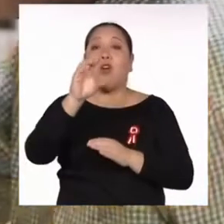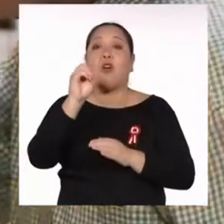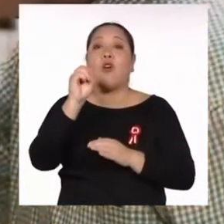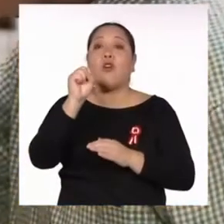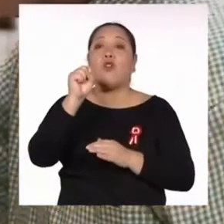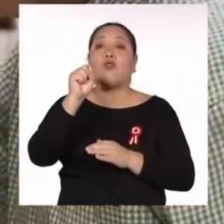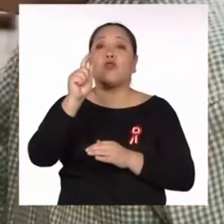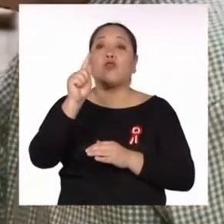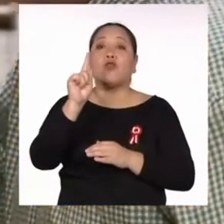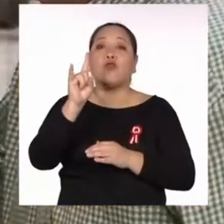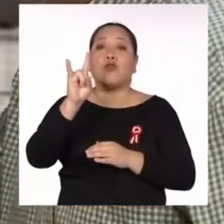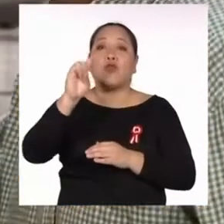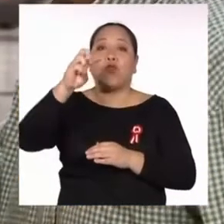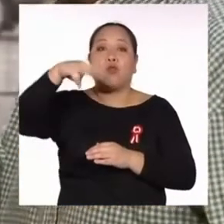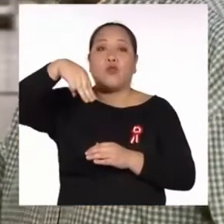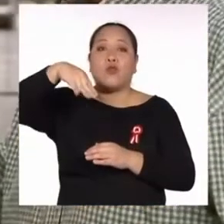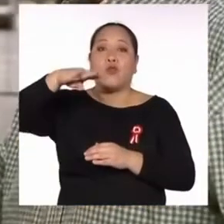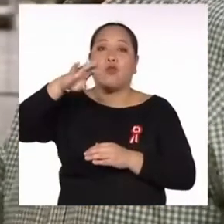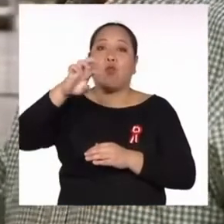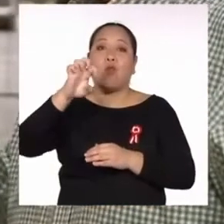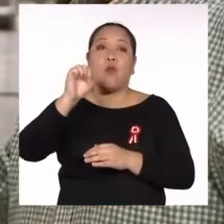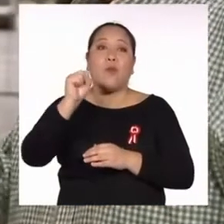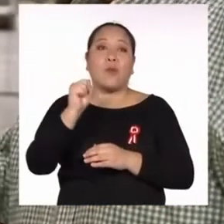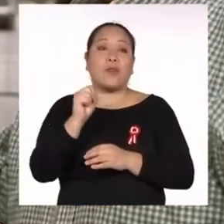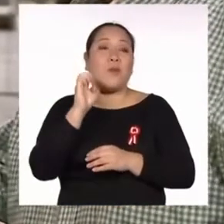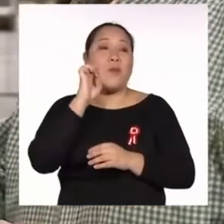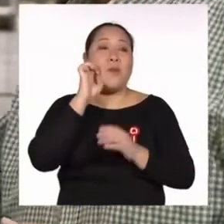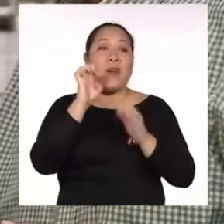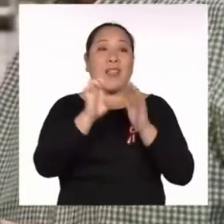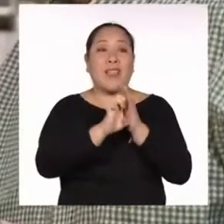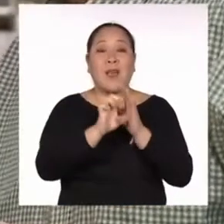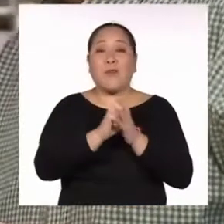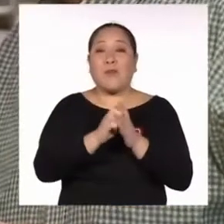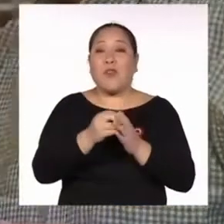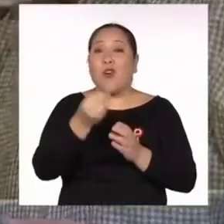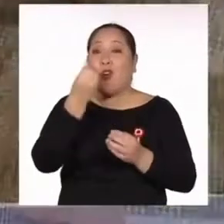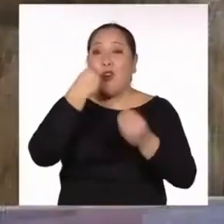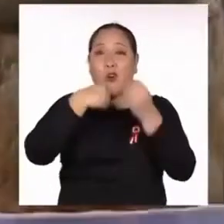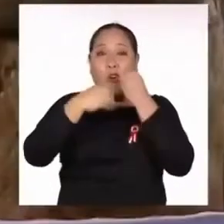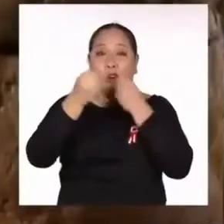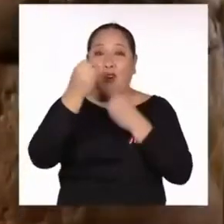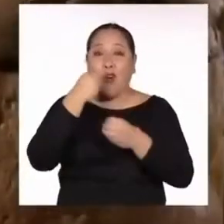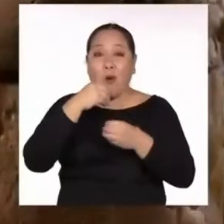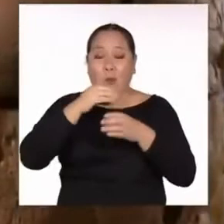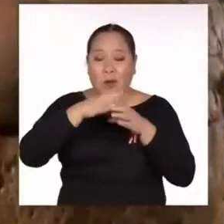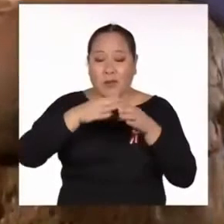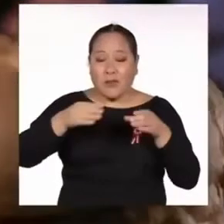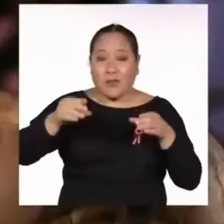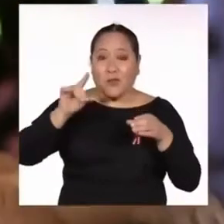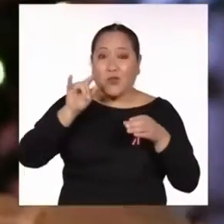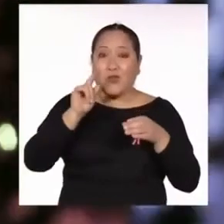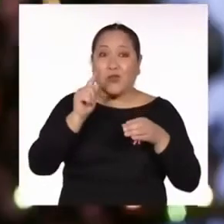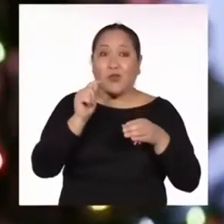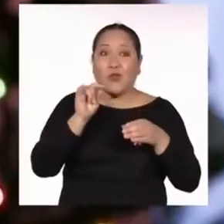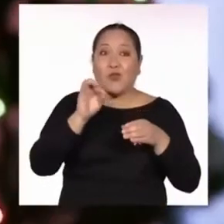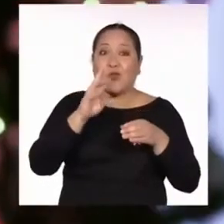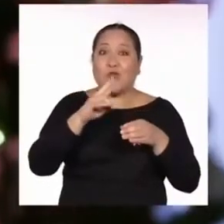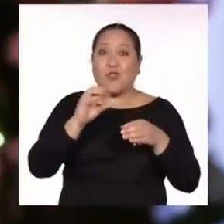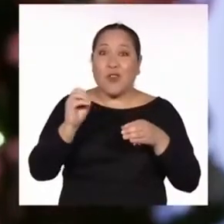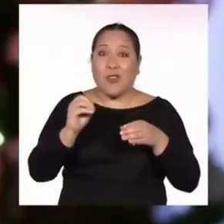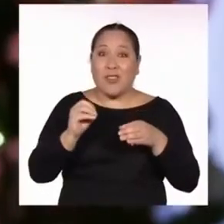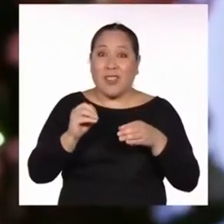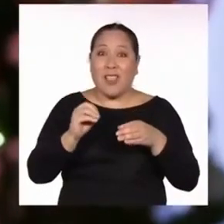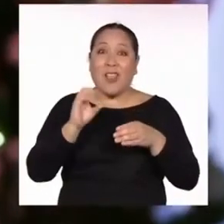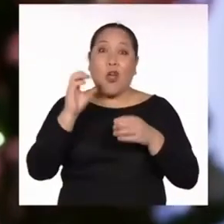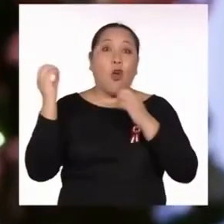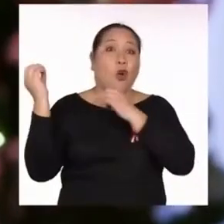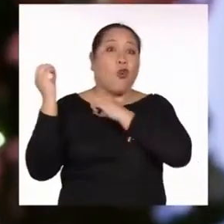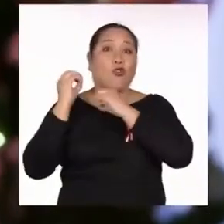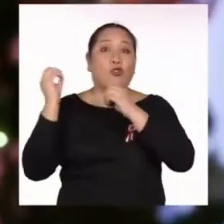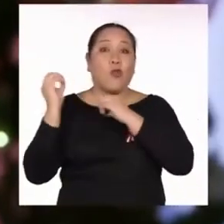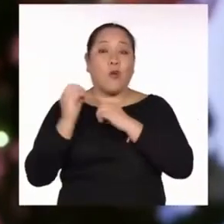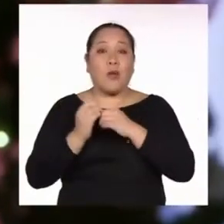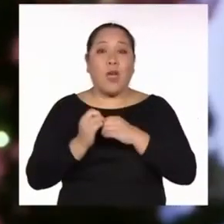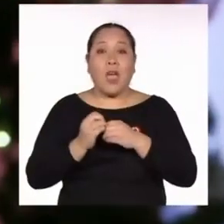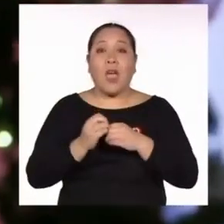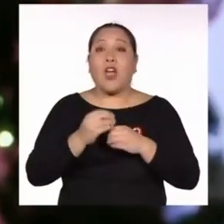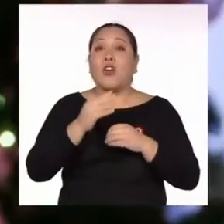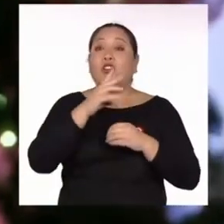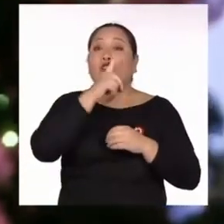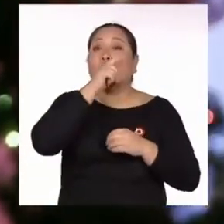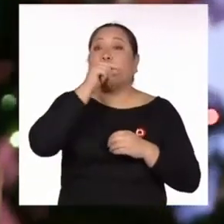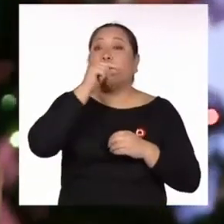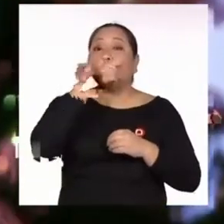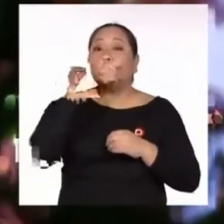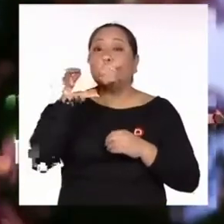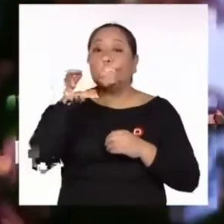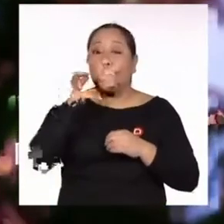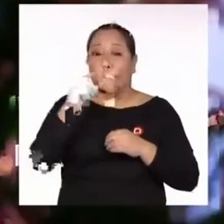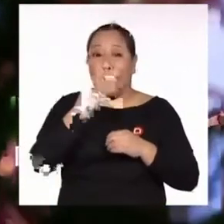practican como comer turrón de doña en el mes de octubre chocolate impresión de navidad con el tiempo algunas